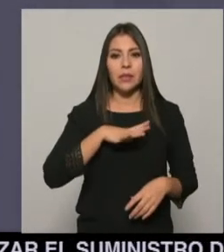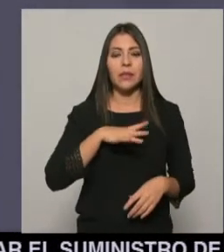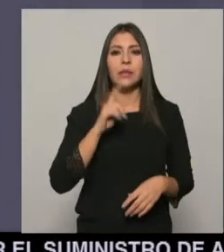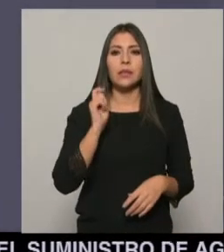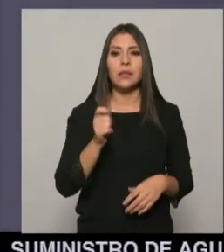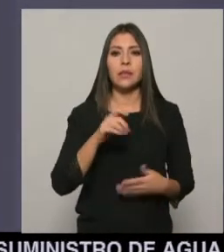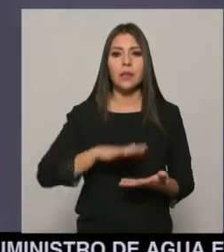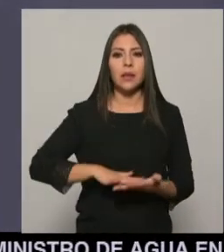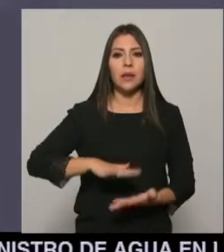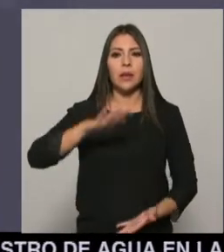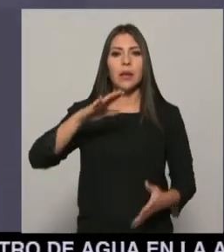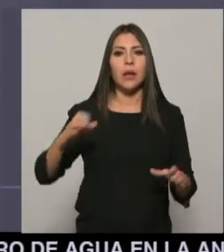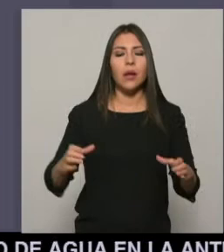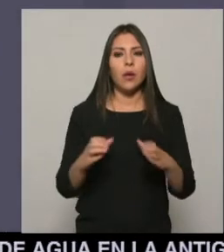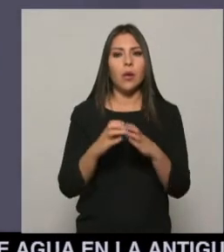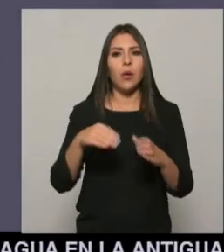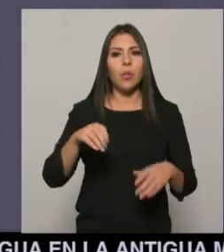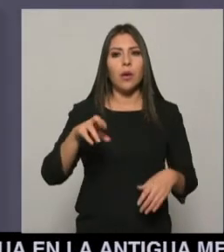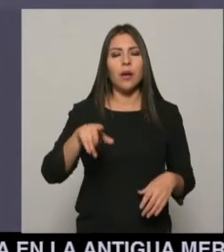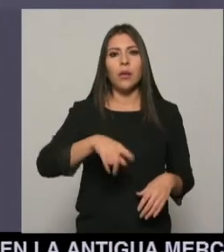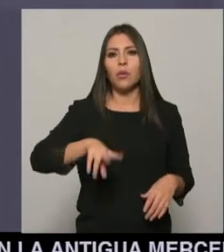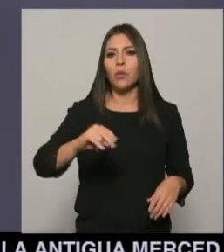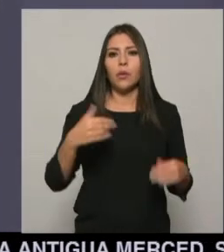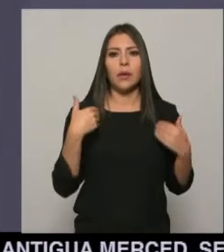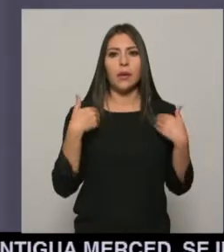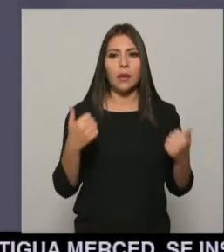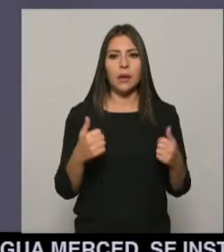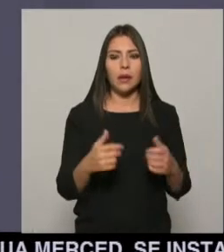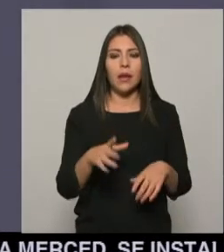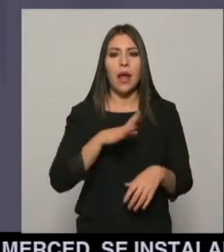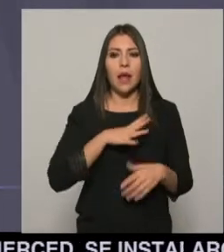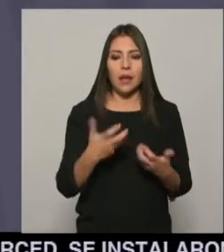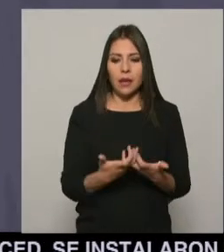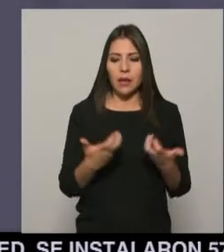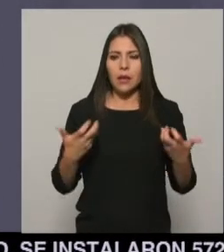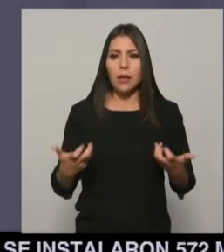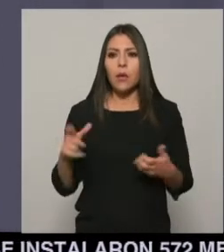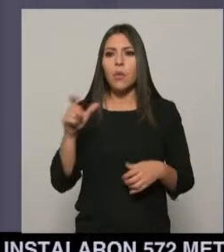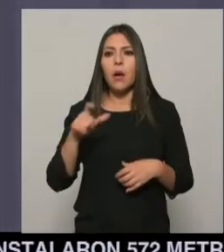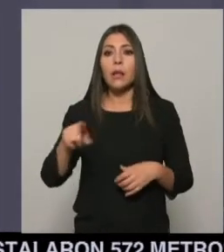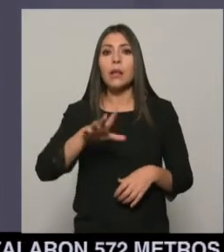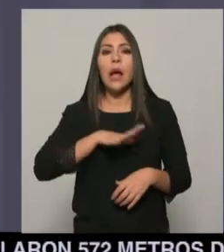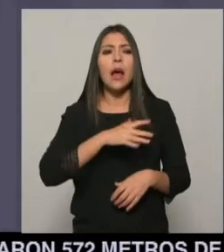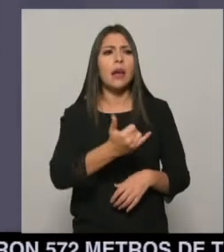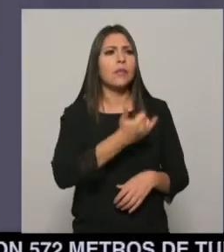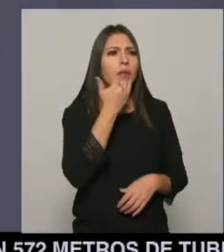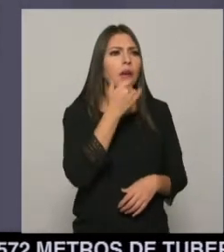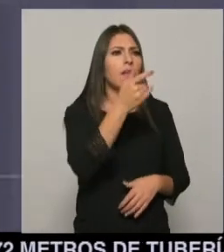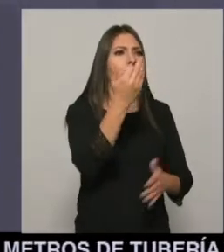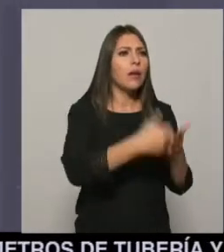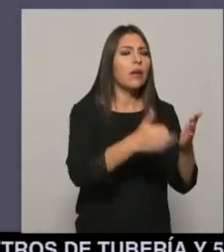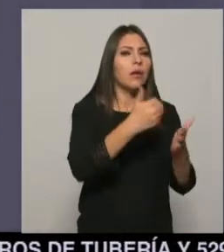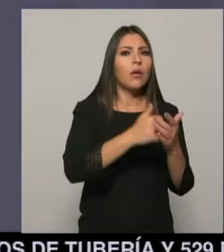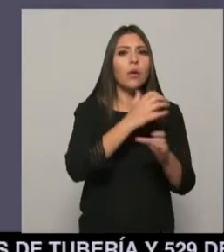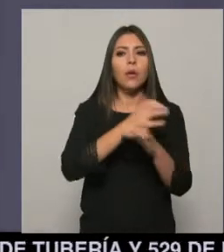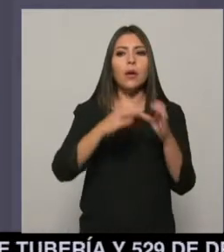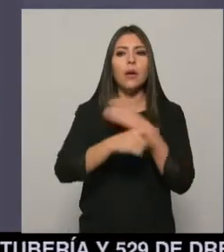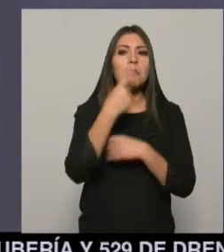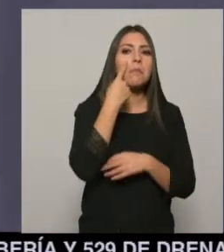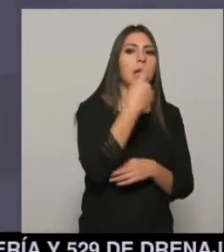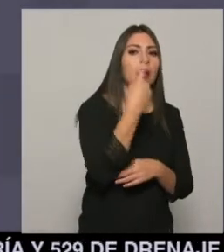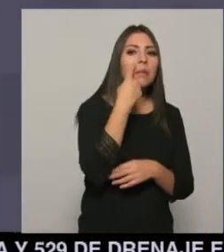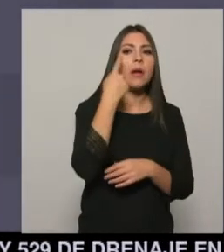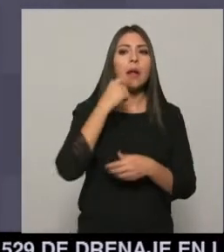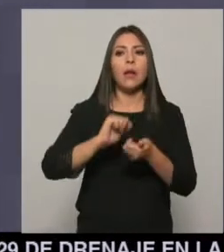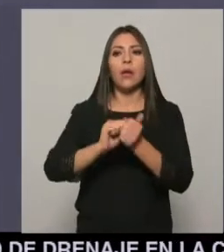fuerza mayoritaria del Congreso no ha entendido que la oposición está ahí para señalar errores, para hacer ver insuficiencias y a partir de ahí hacer mejor las